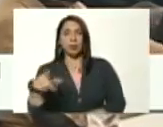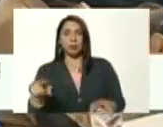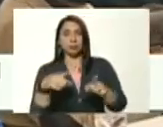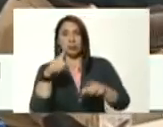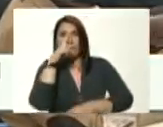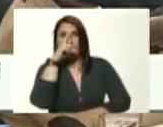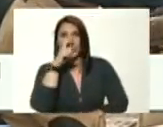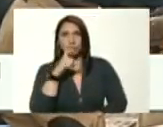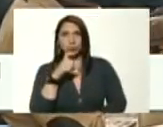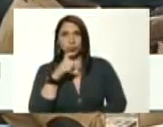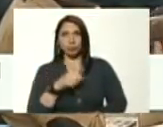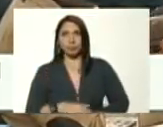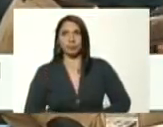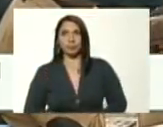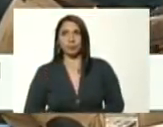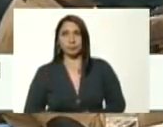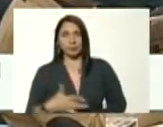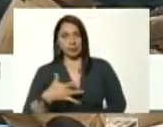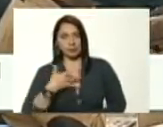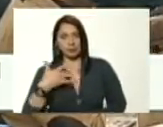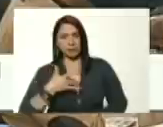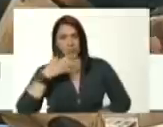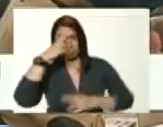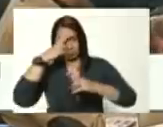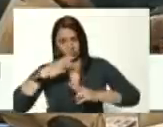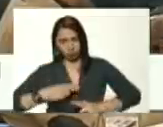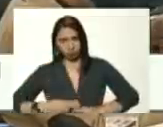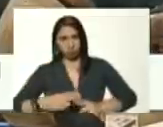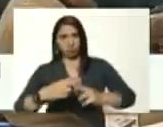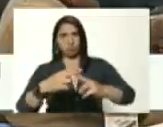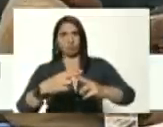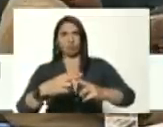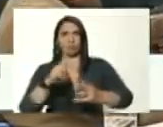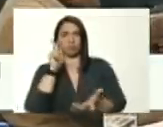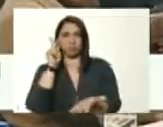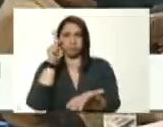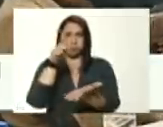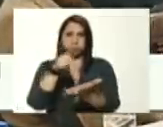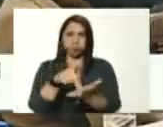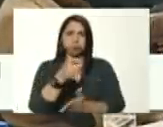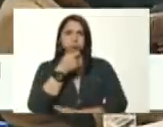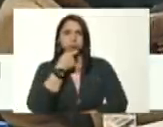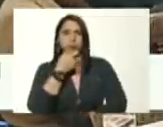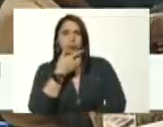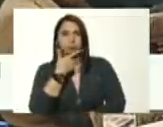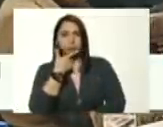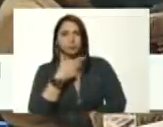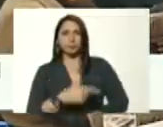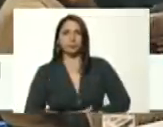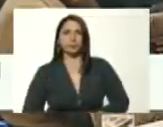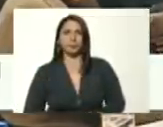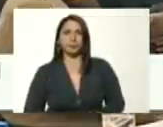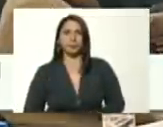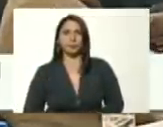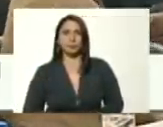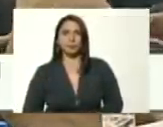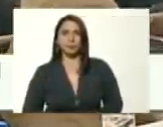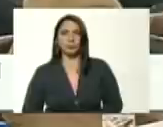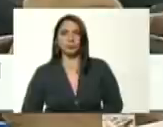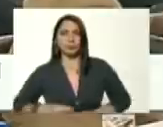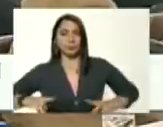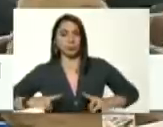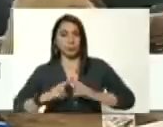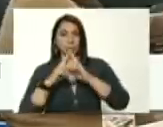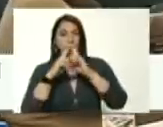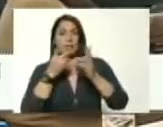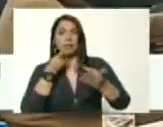me siento honrado en estar presente en esta hermosa en este hermoso encuentro de